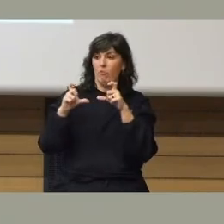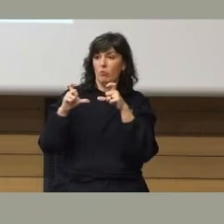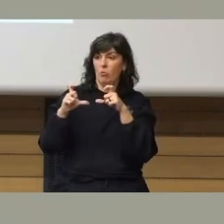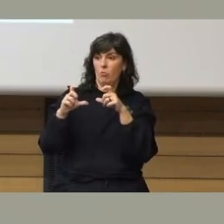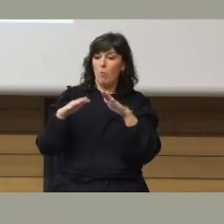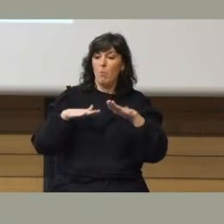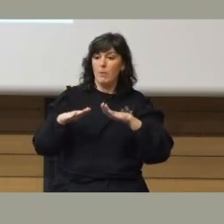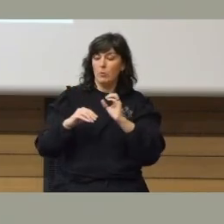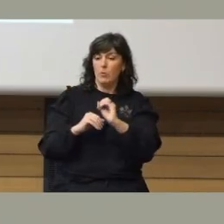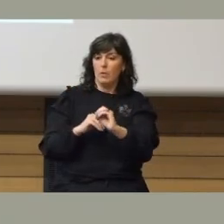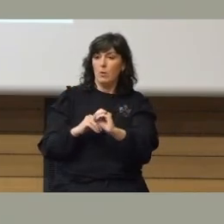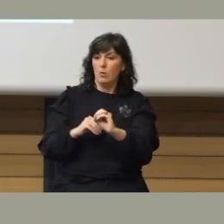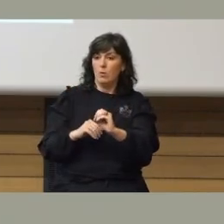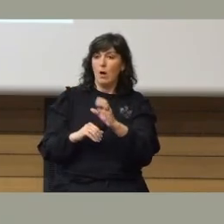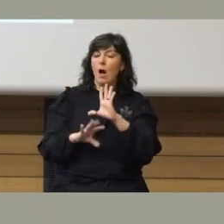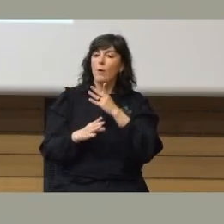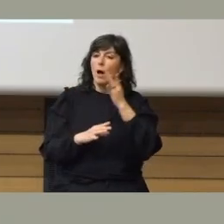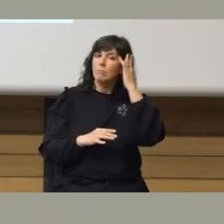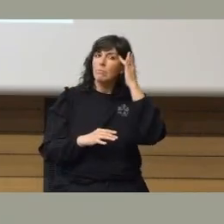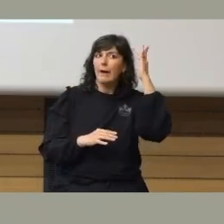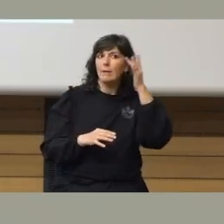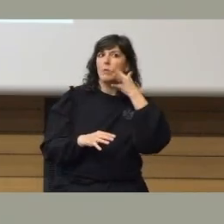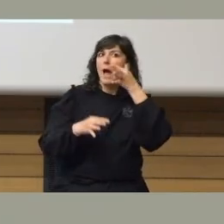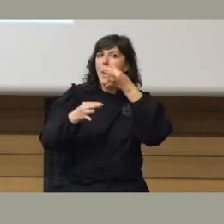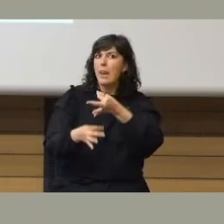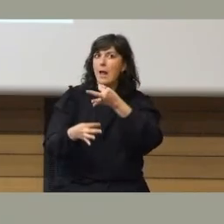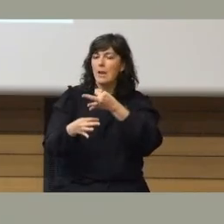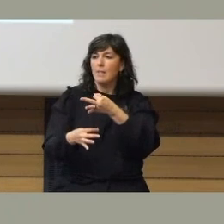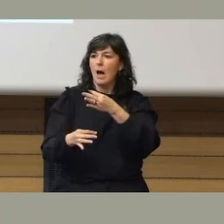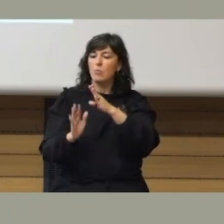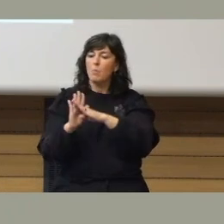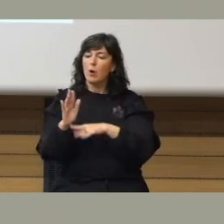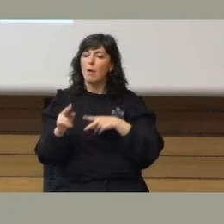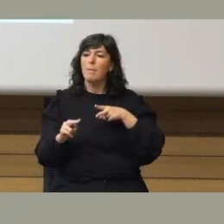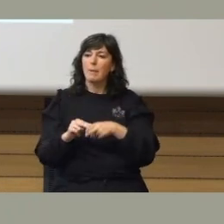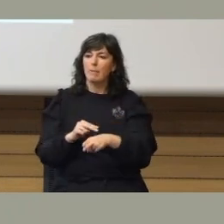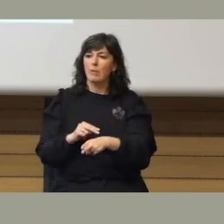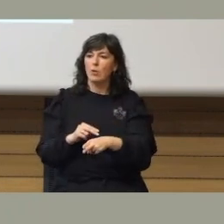una realidad. Imaginaos hacer un programa de prevención en las fiestas de Gijón.